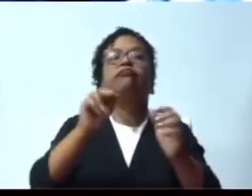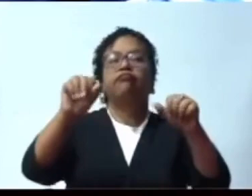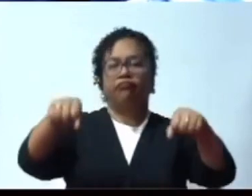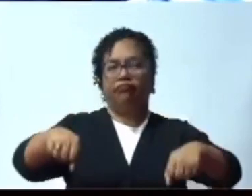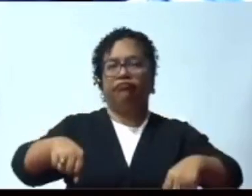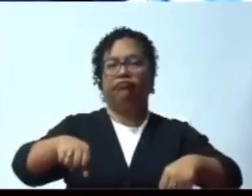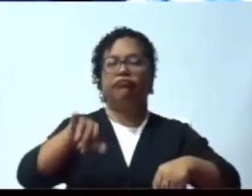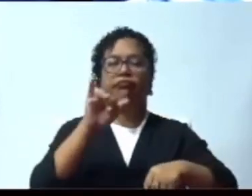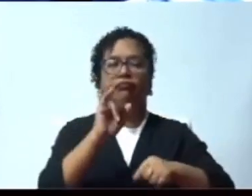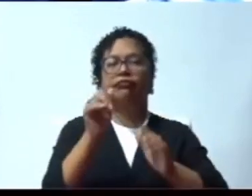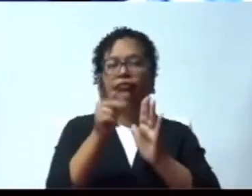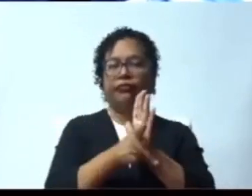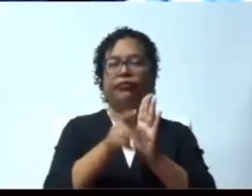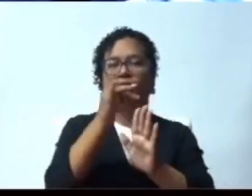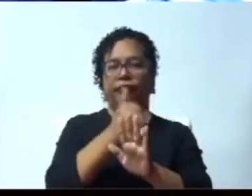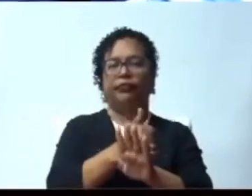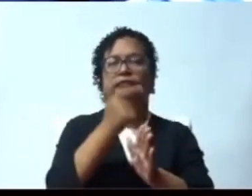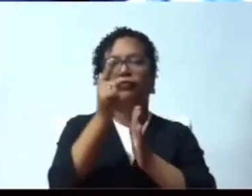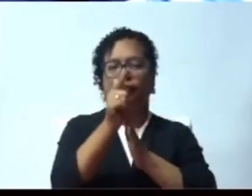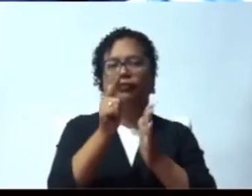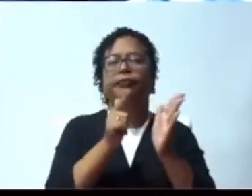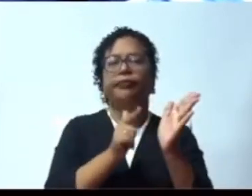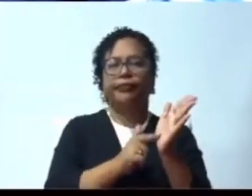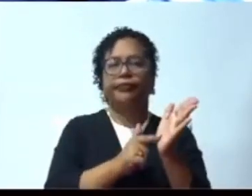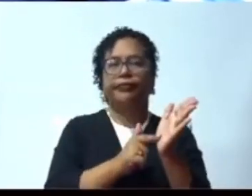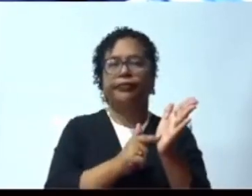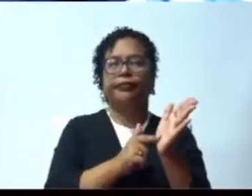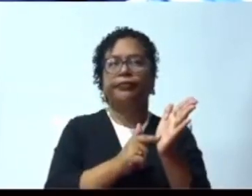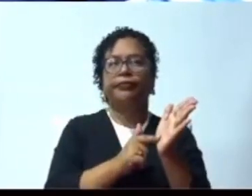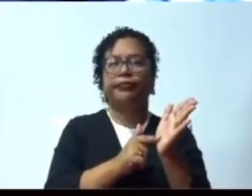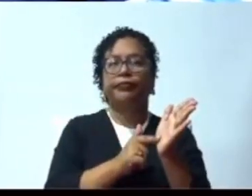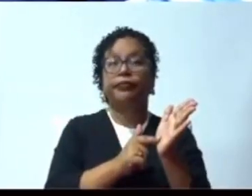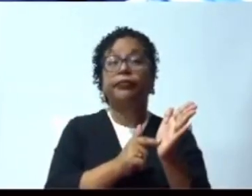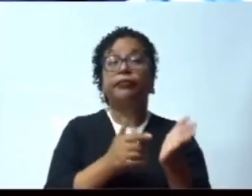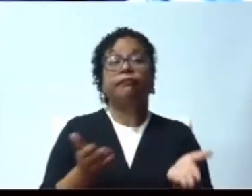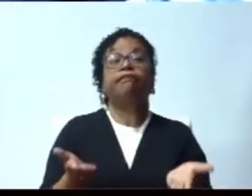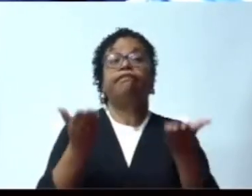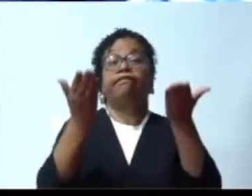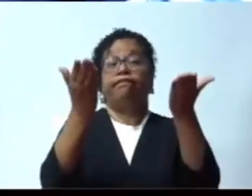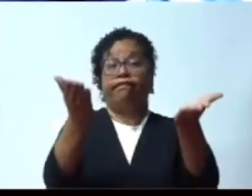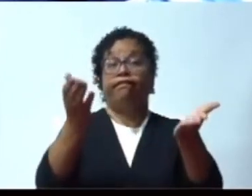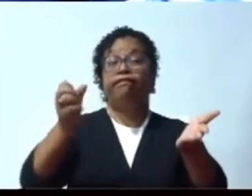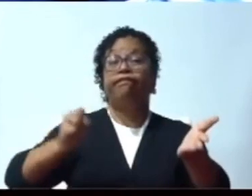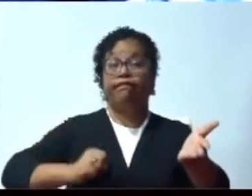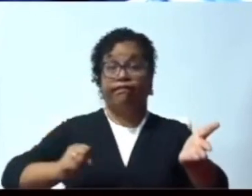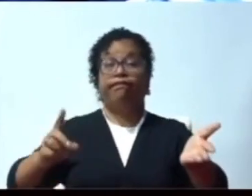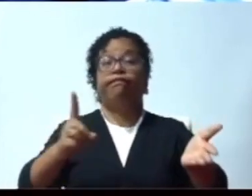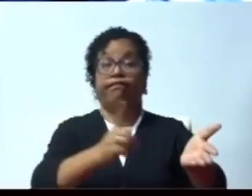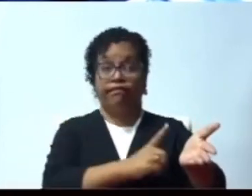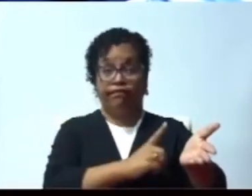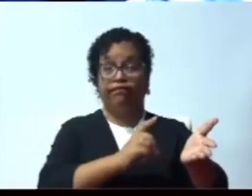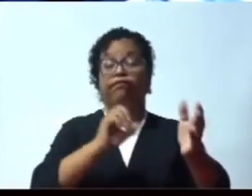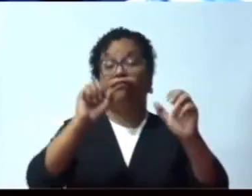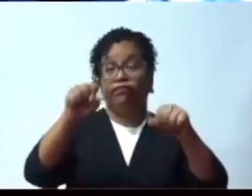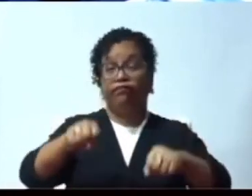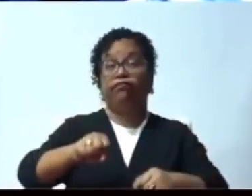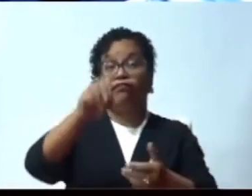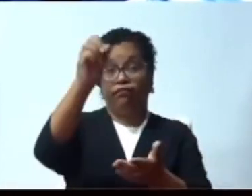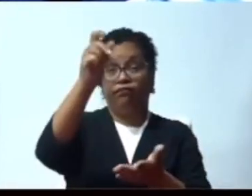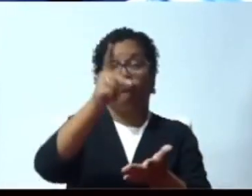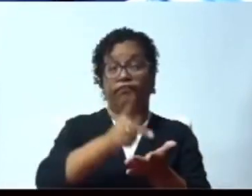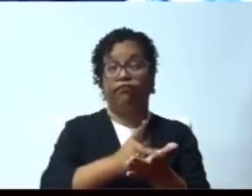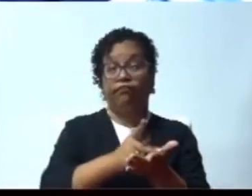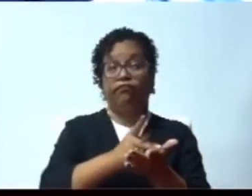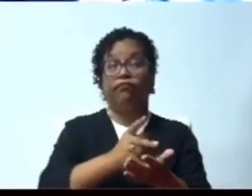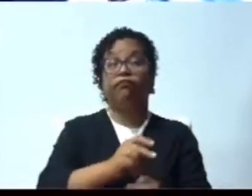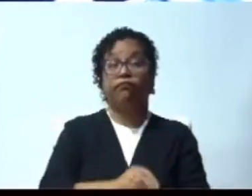este proyecto de ley y que pueda ser remitido al Senado, y que por igual Rudy Méndez también